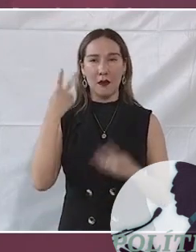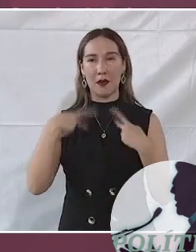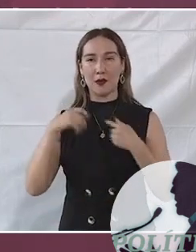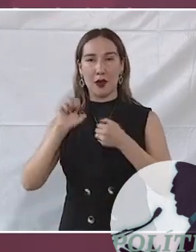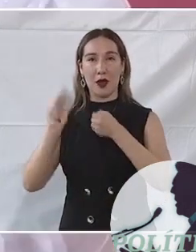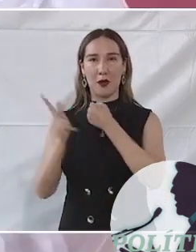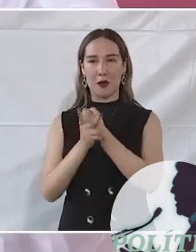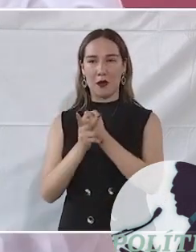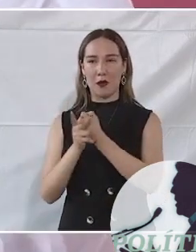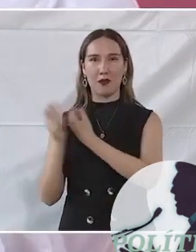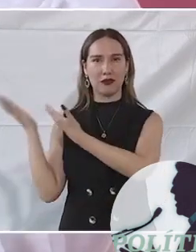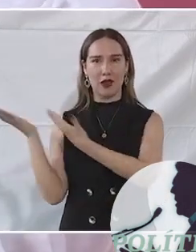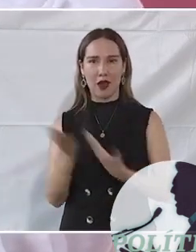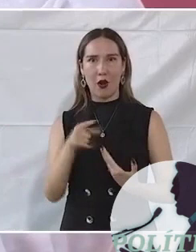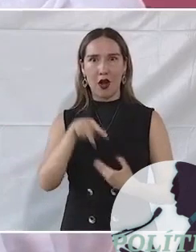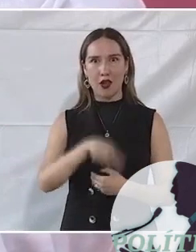civilizarnos. No,